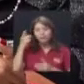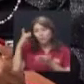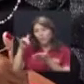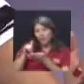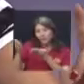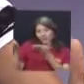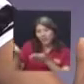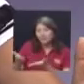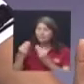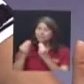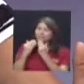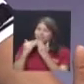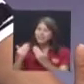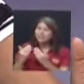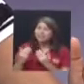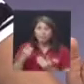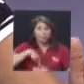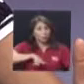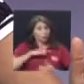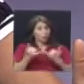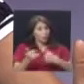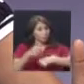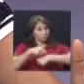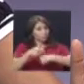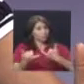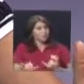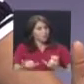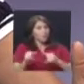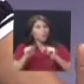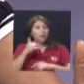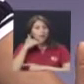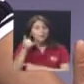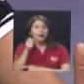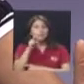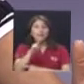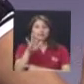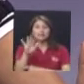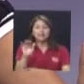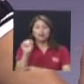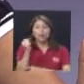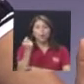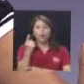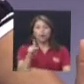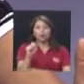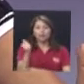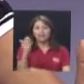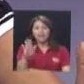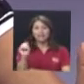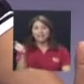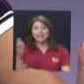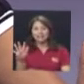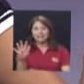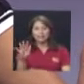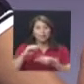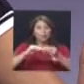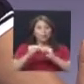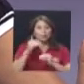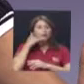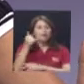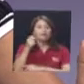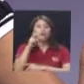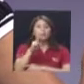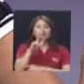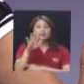gracias estamos en vivo y usted puede llamarnos al 25 11 15 15 25 11 15 15